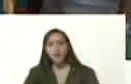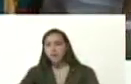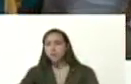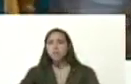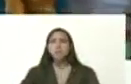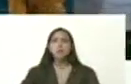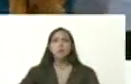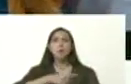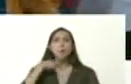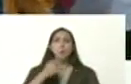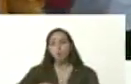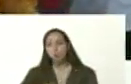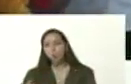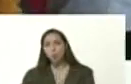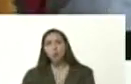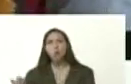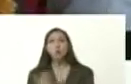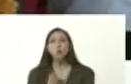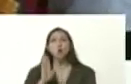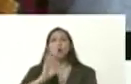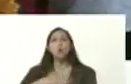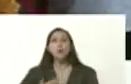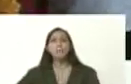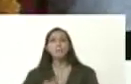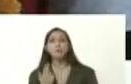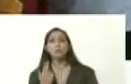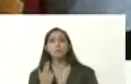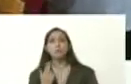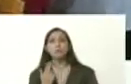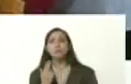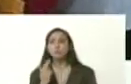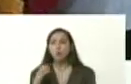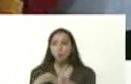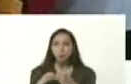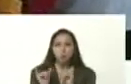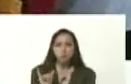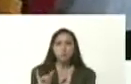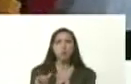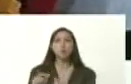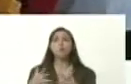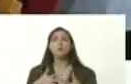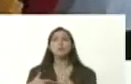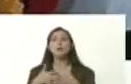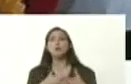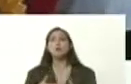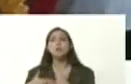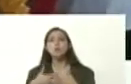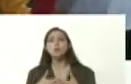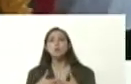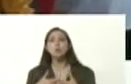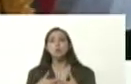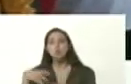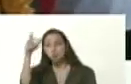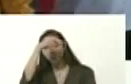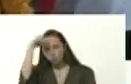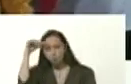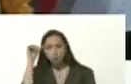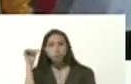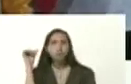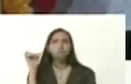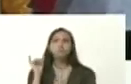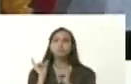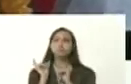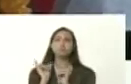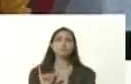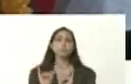en colegios por tiroteos promovidos por ellos mismos. Que se ocupe de sus problemas internos, que de